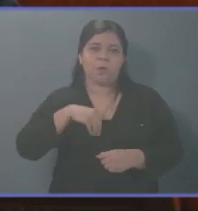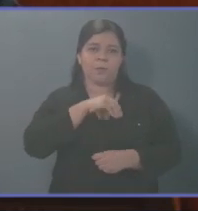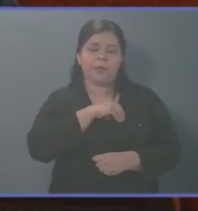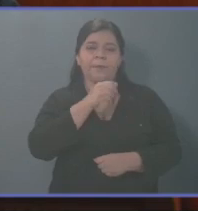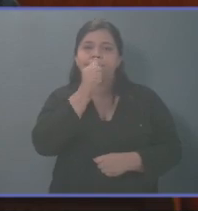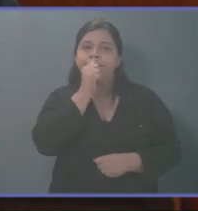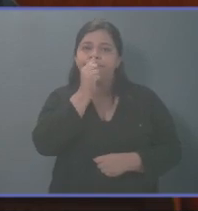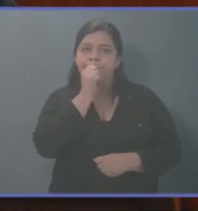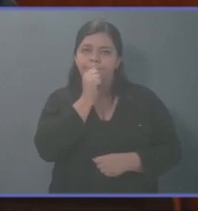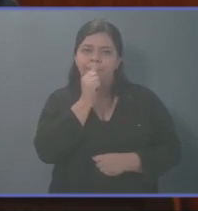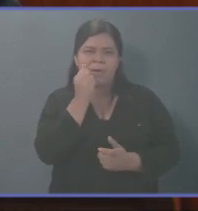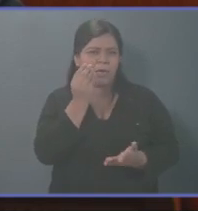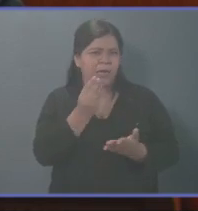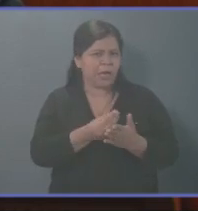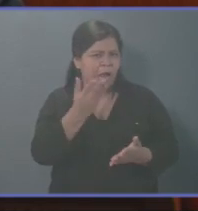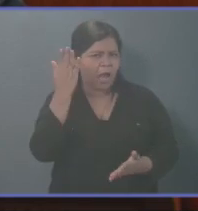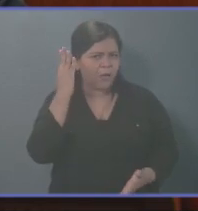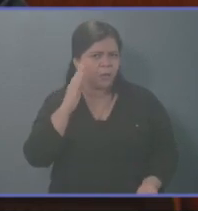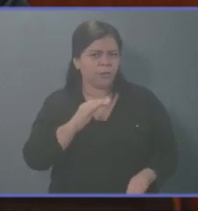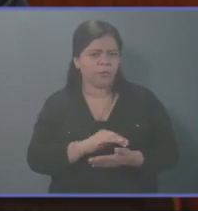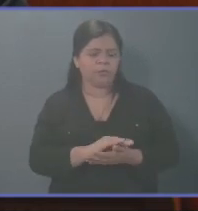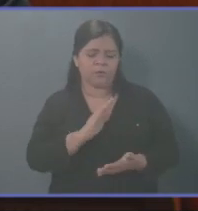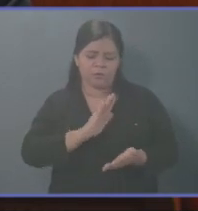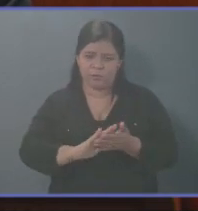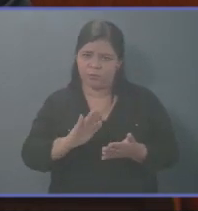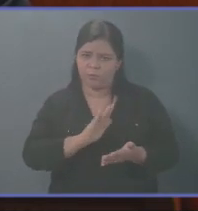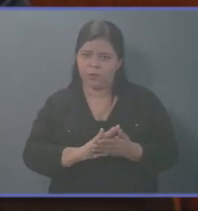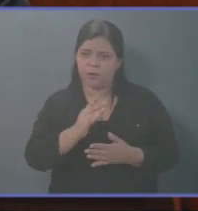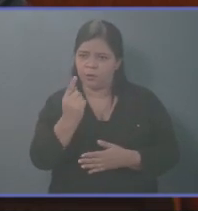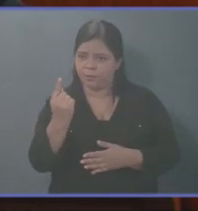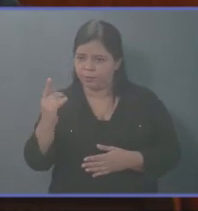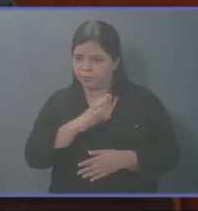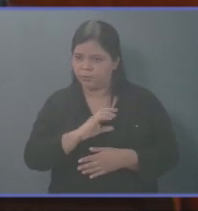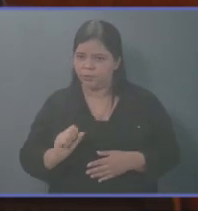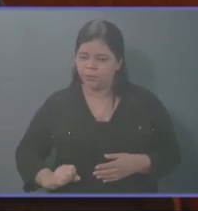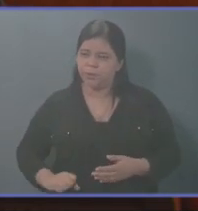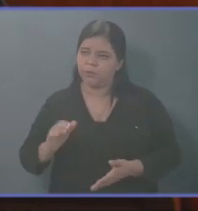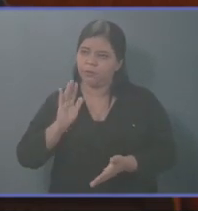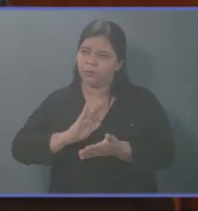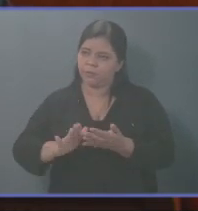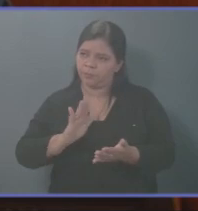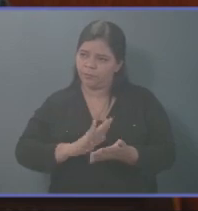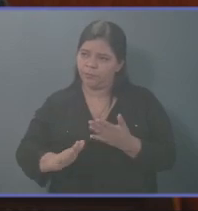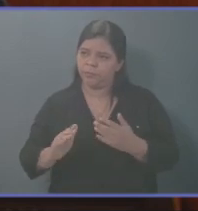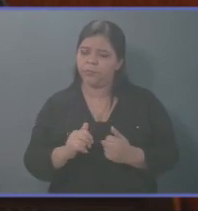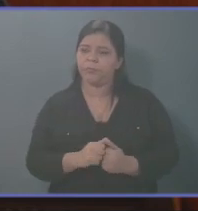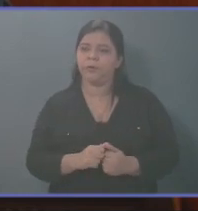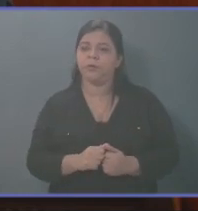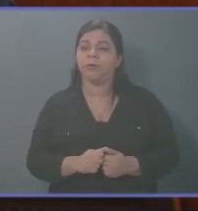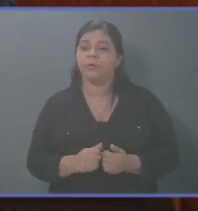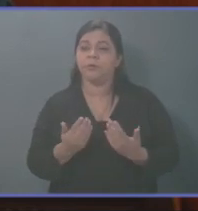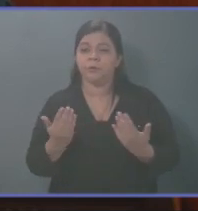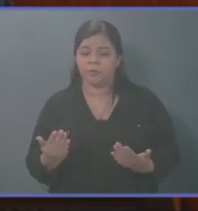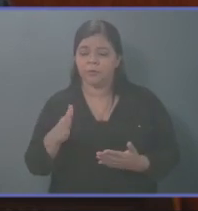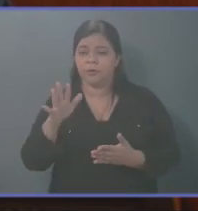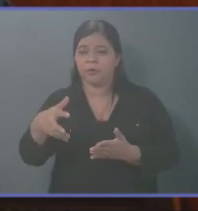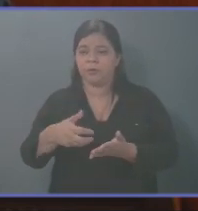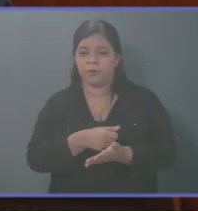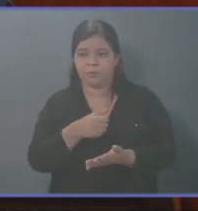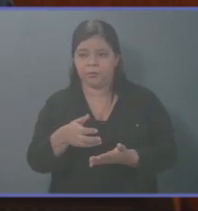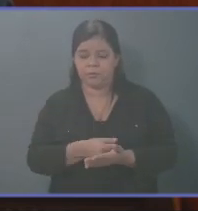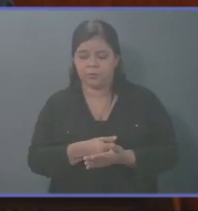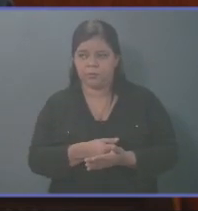un costo elevado, costo que pagan los salvadoreños y salvadoreñas a través de sus